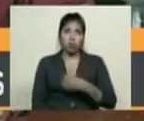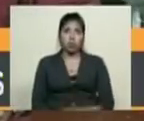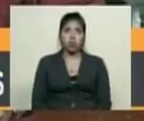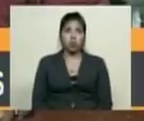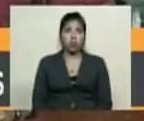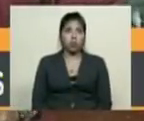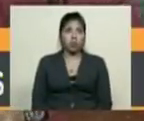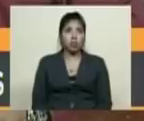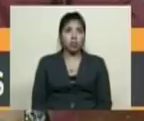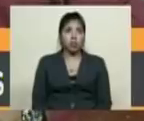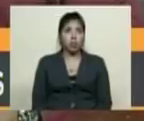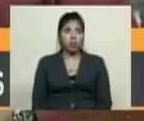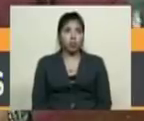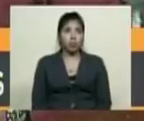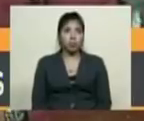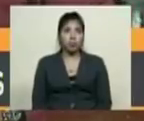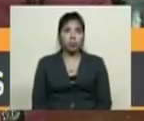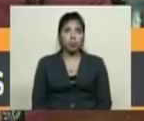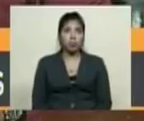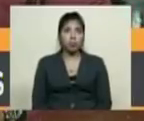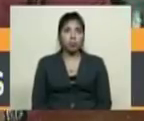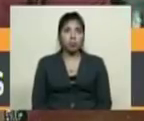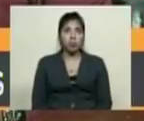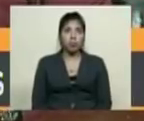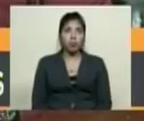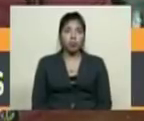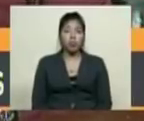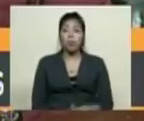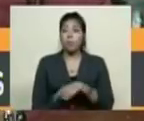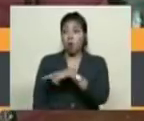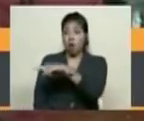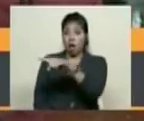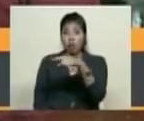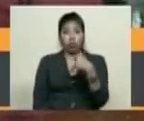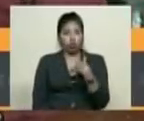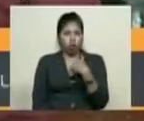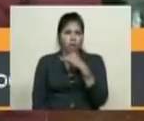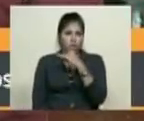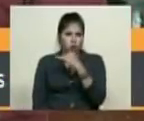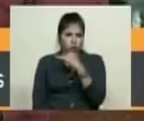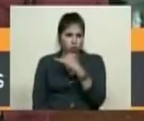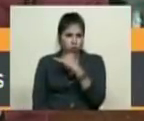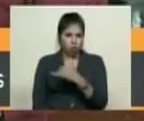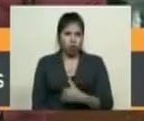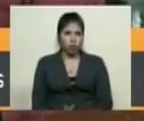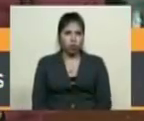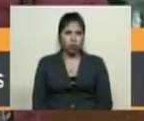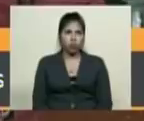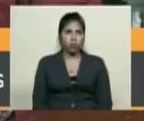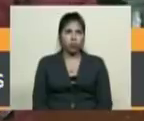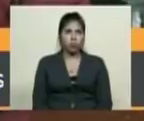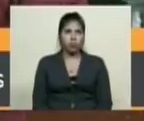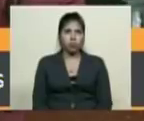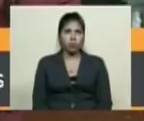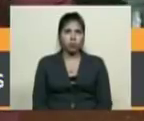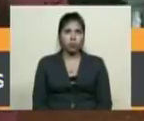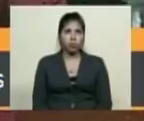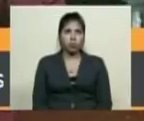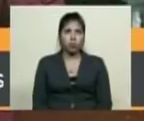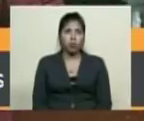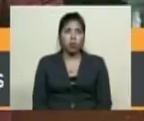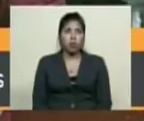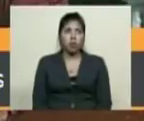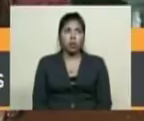¿No? Por ahí, bueno, yo daré información la próxima semana de quienes